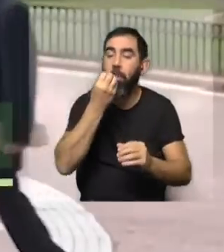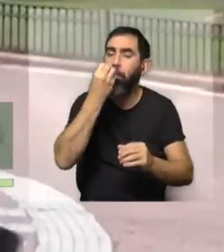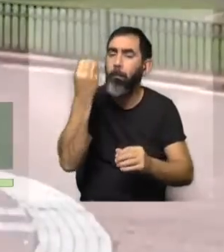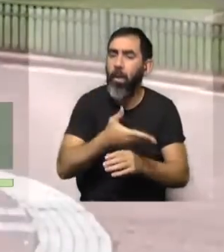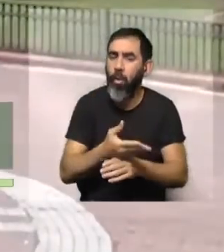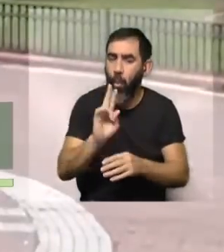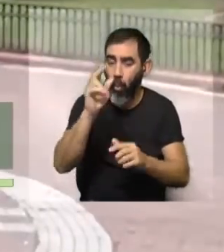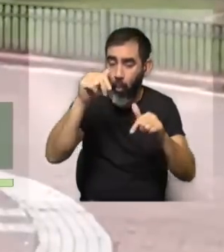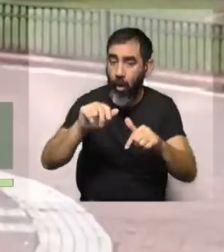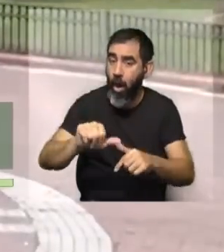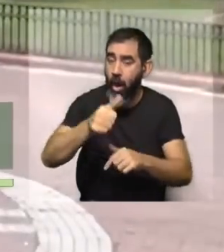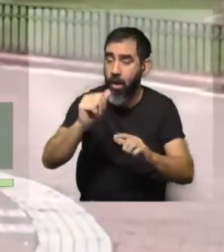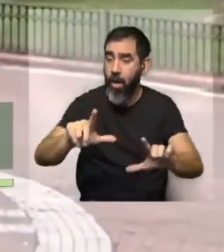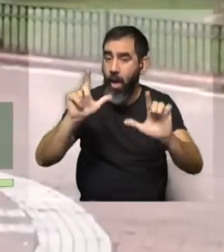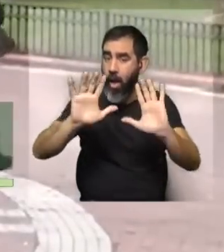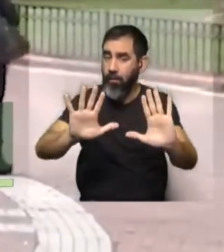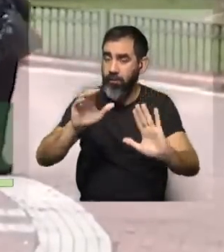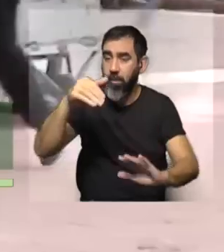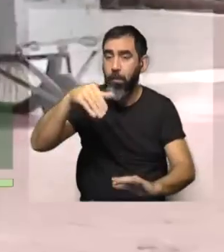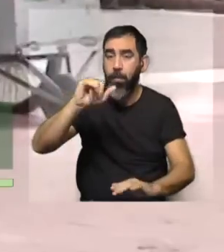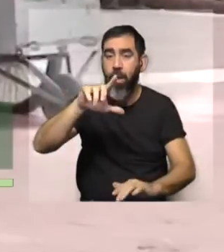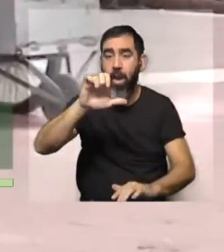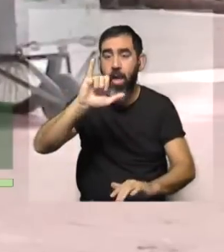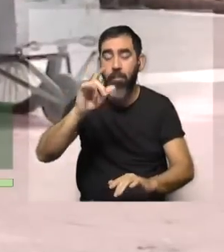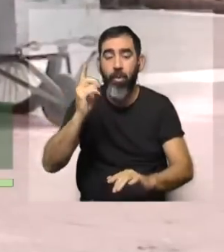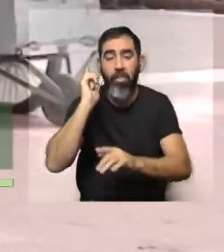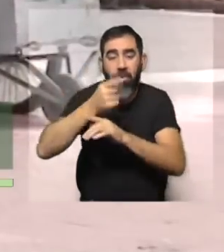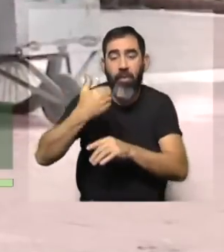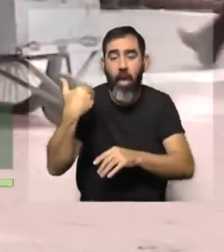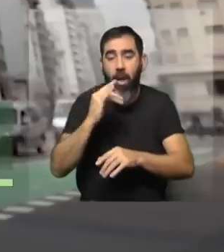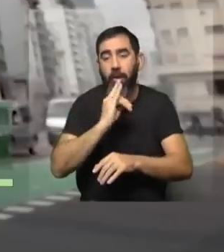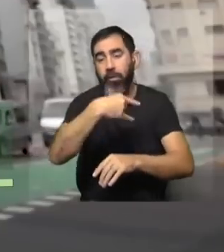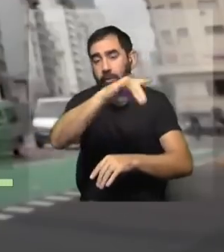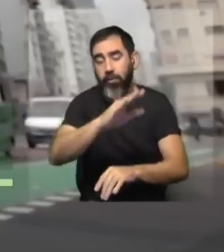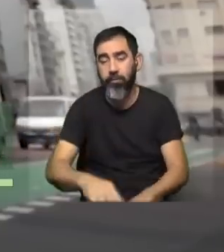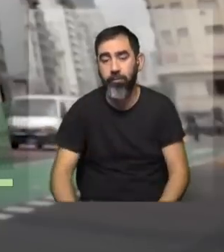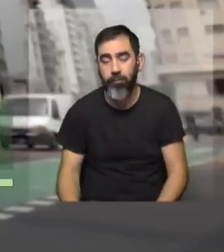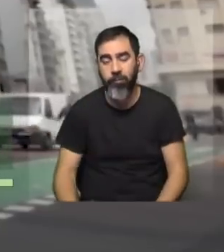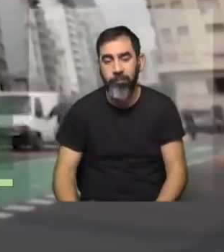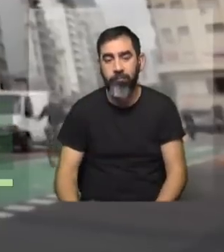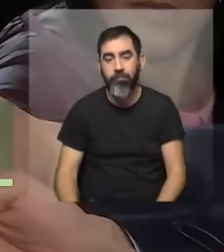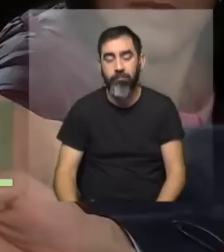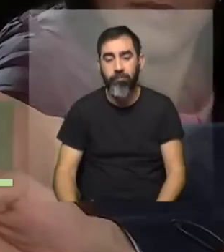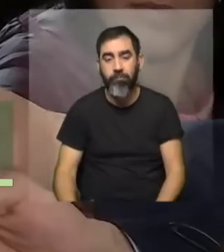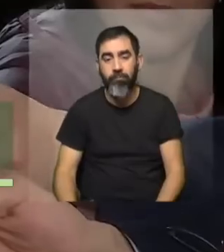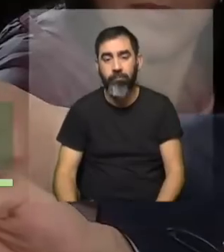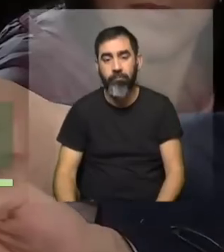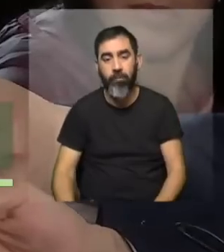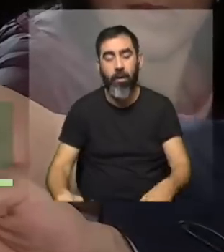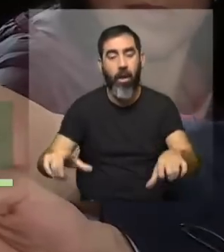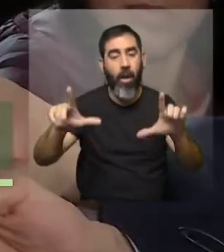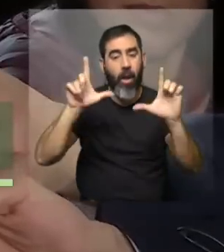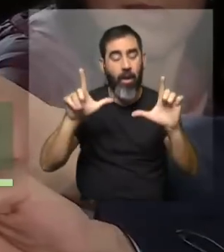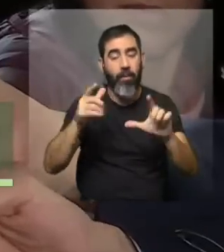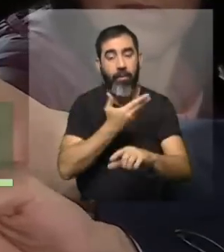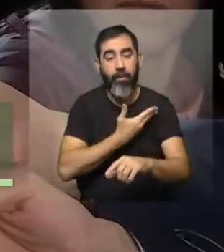Uruguay sea que que triunfo un candidato como mi ley de todas maneras eso lo van a resolver los argentinos y para nosotros las argentinos le vaya bien los candidatos del gobierno